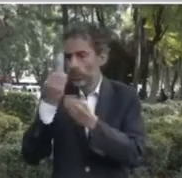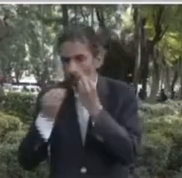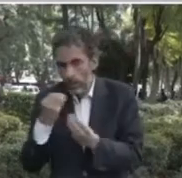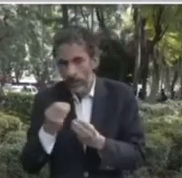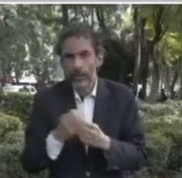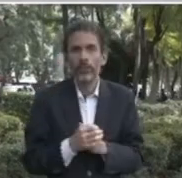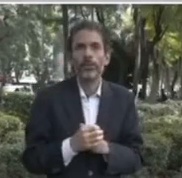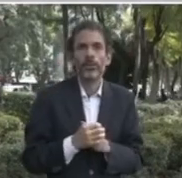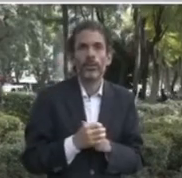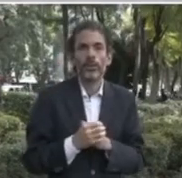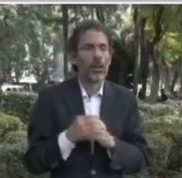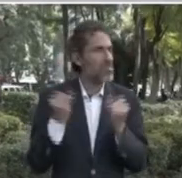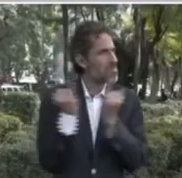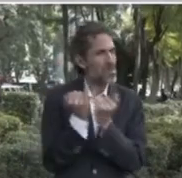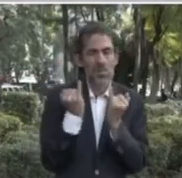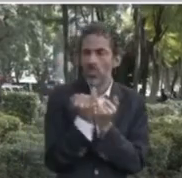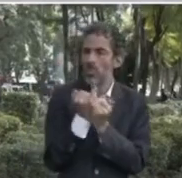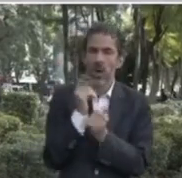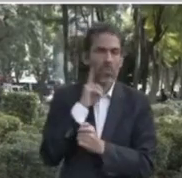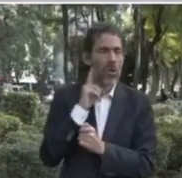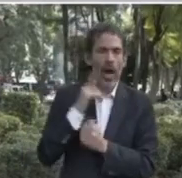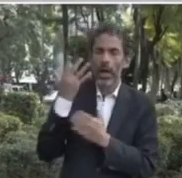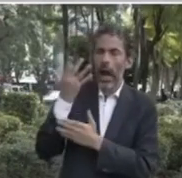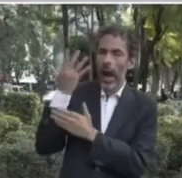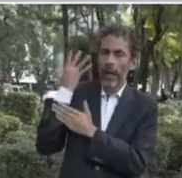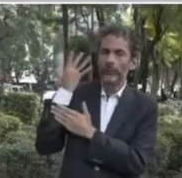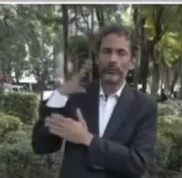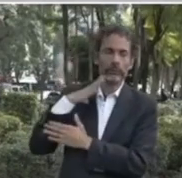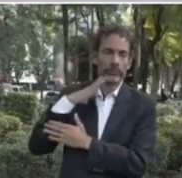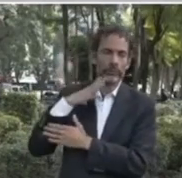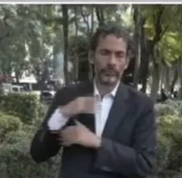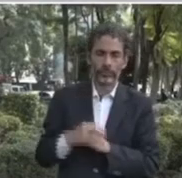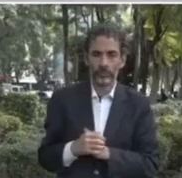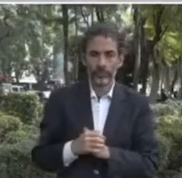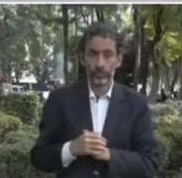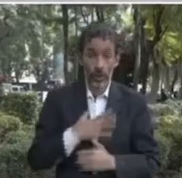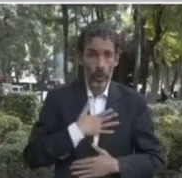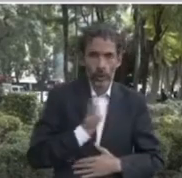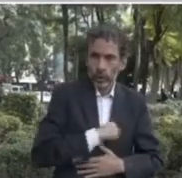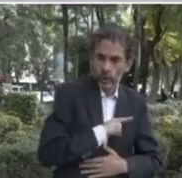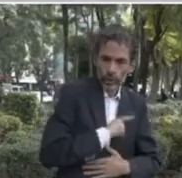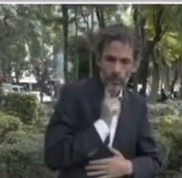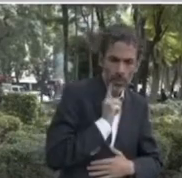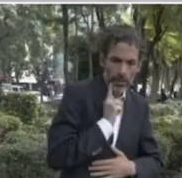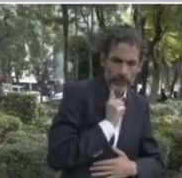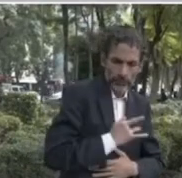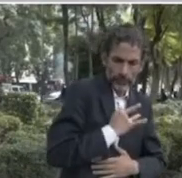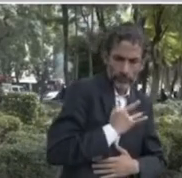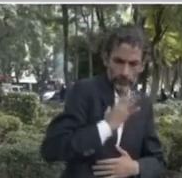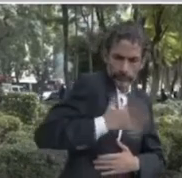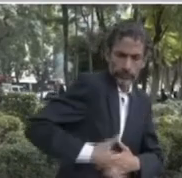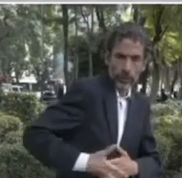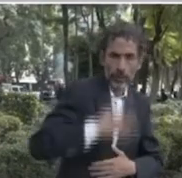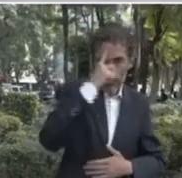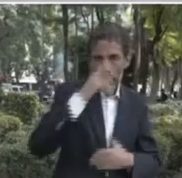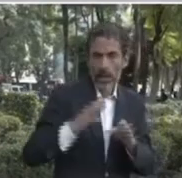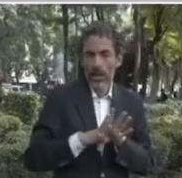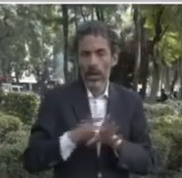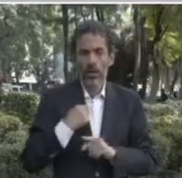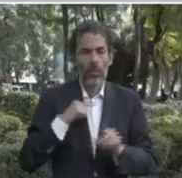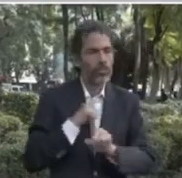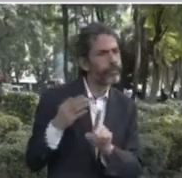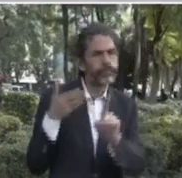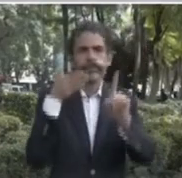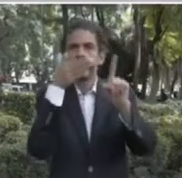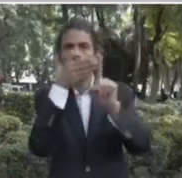como nuestras ancestras. Y debemos sentirnos muy orgullosas, porque todo esto ha sido motivado por una